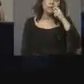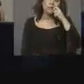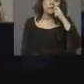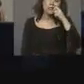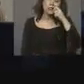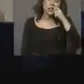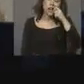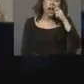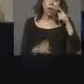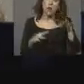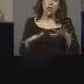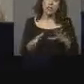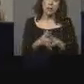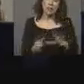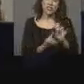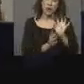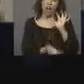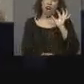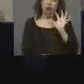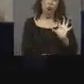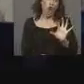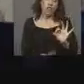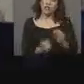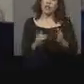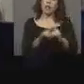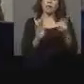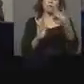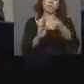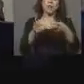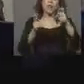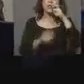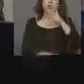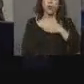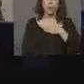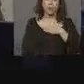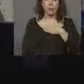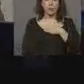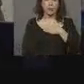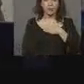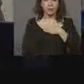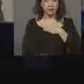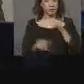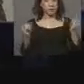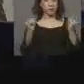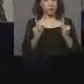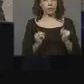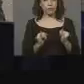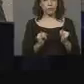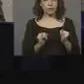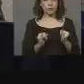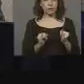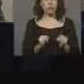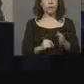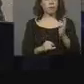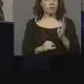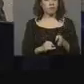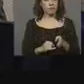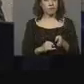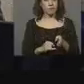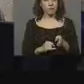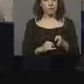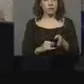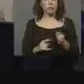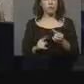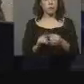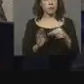una de las más odiosas y abyectas violaciones a los derechos humanos. Y en ese sentido debemos procurar, a